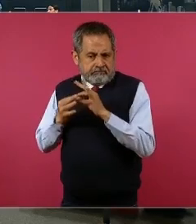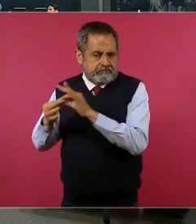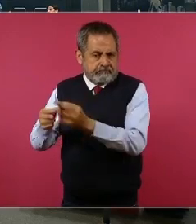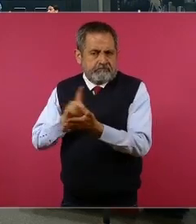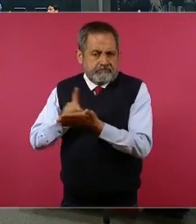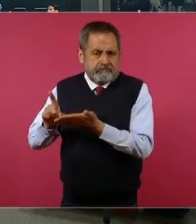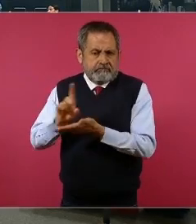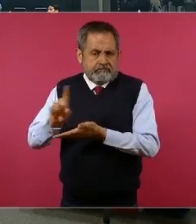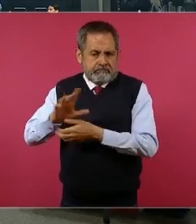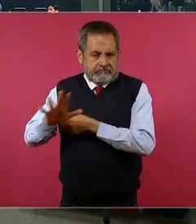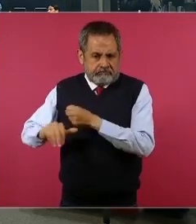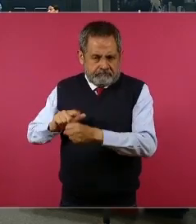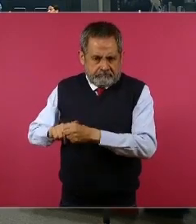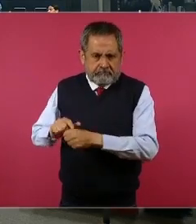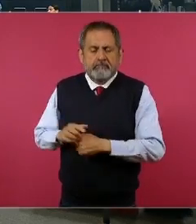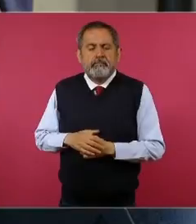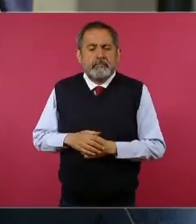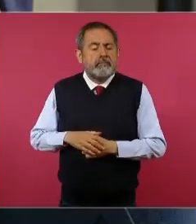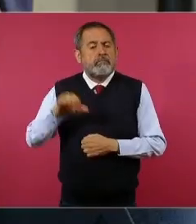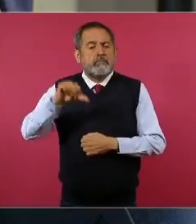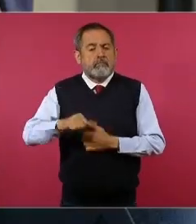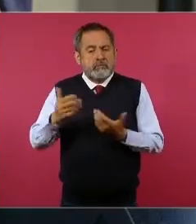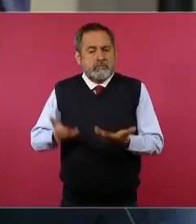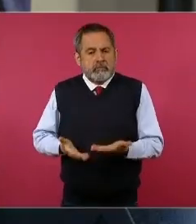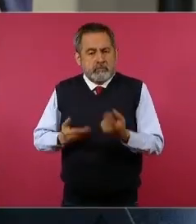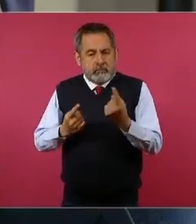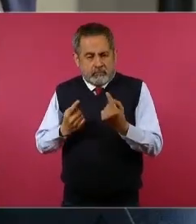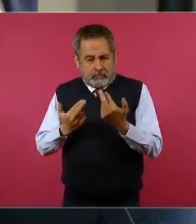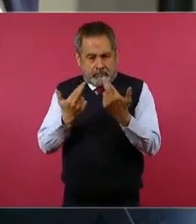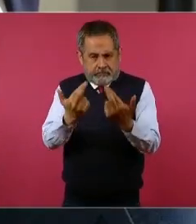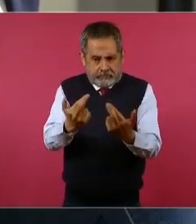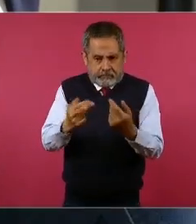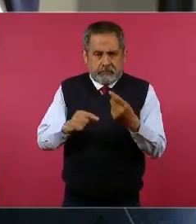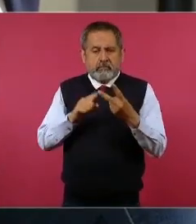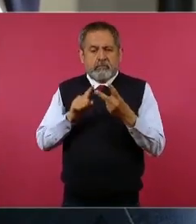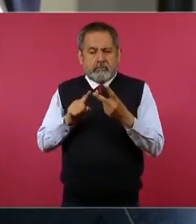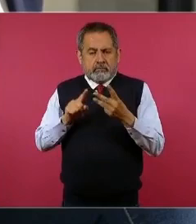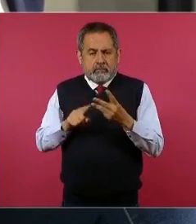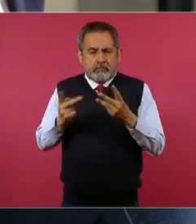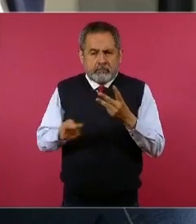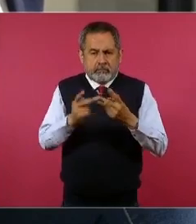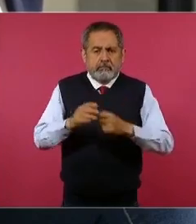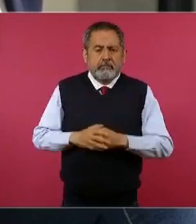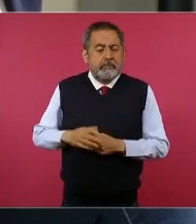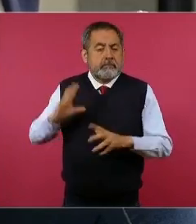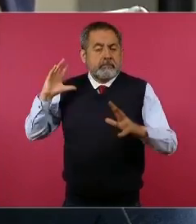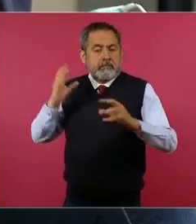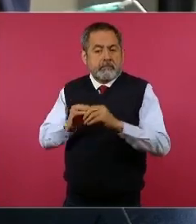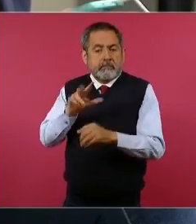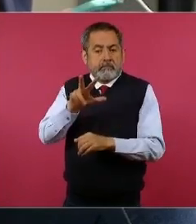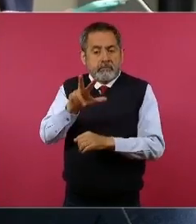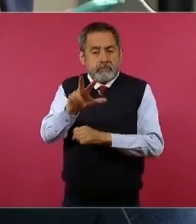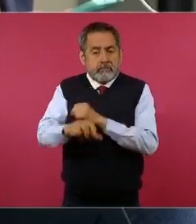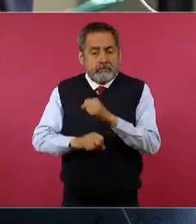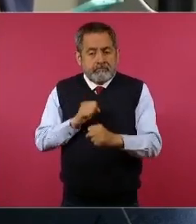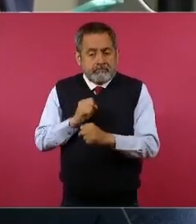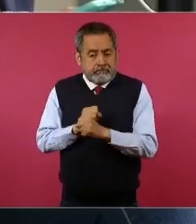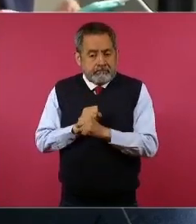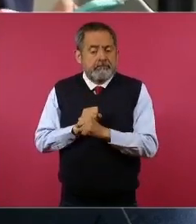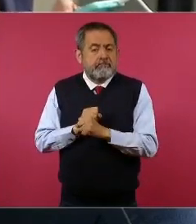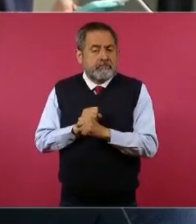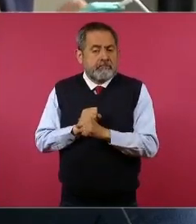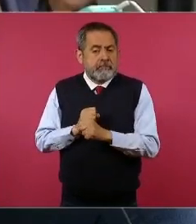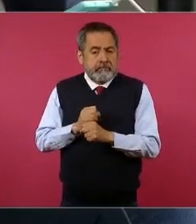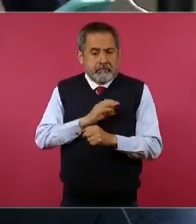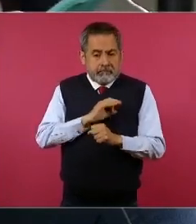Derechos. Hoy traigo un obsequio y dos preguntas. Señor presidente, han pasado 18 años para tener la oportunidad